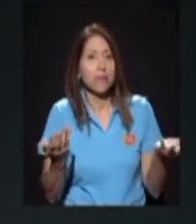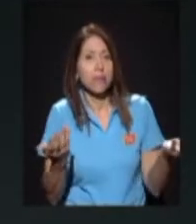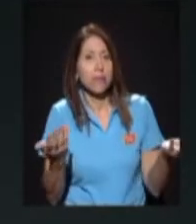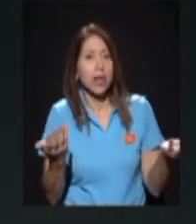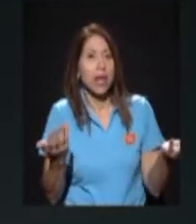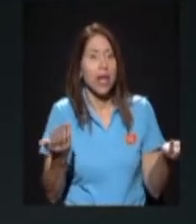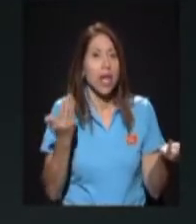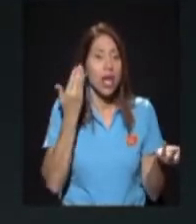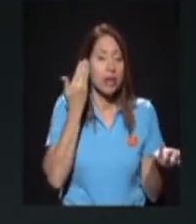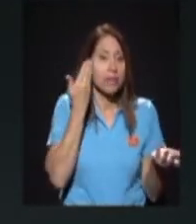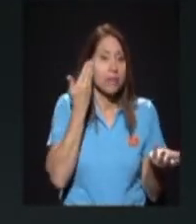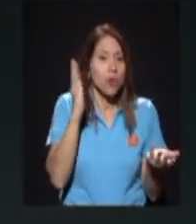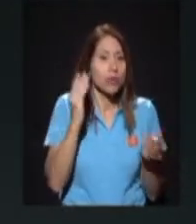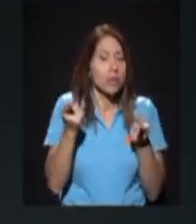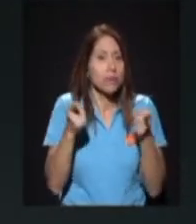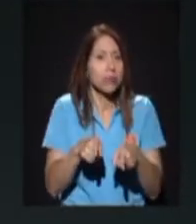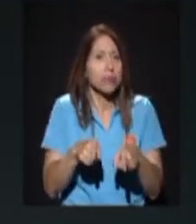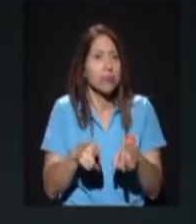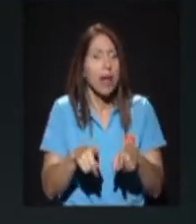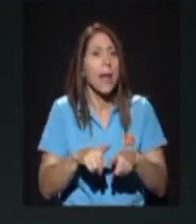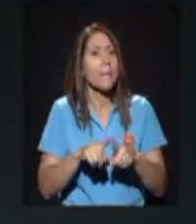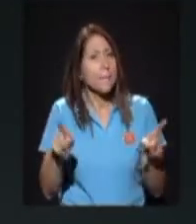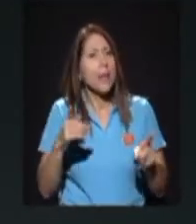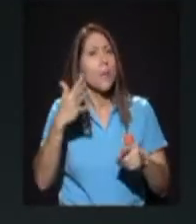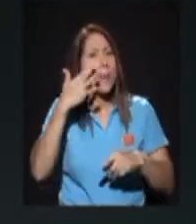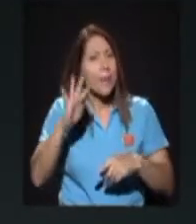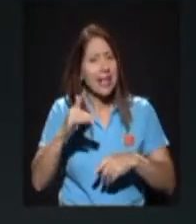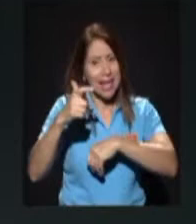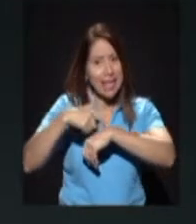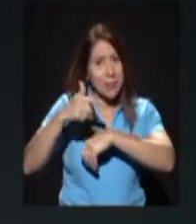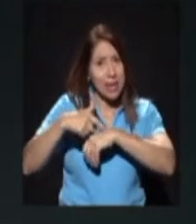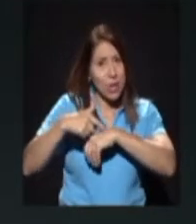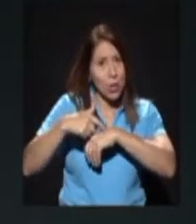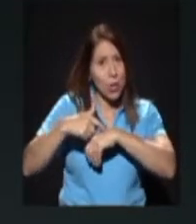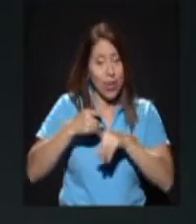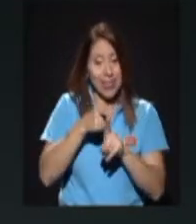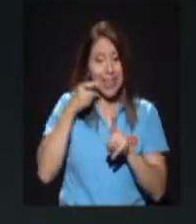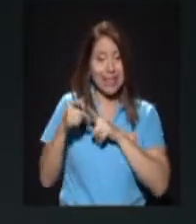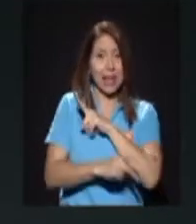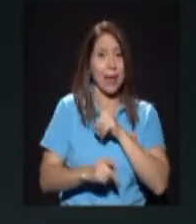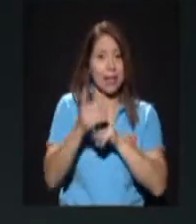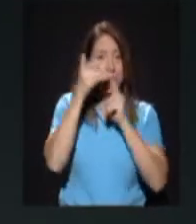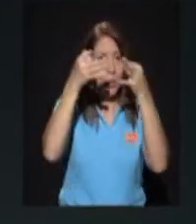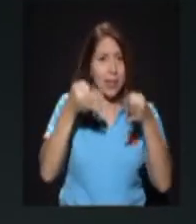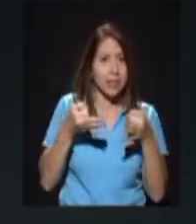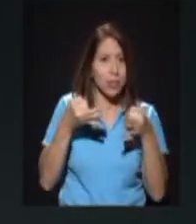era físico o no, pero me parece que ese periodo que ocurrió entre que el país tomó una decisión en ese